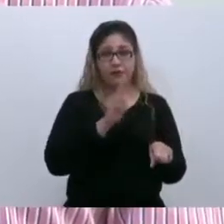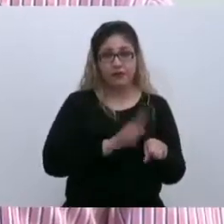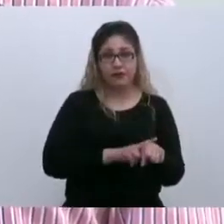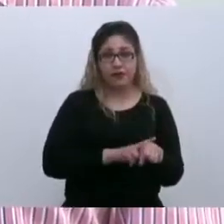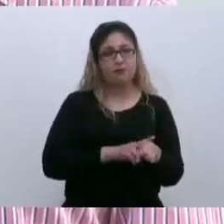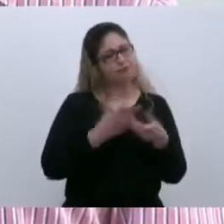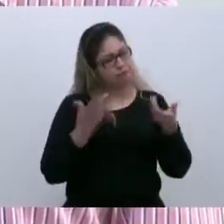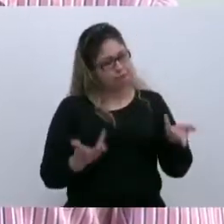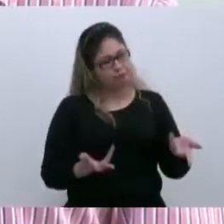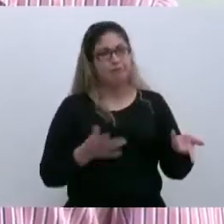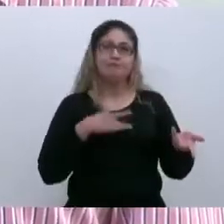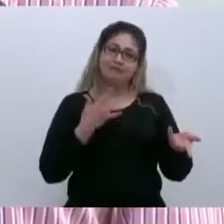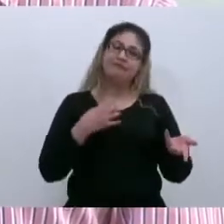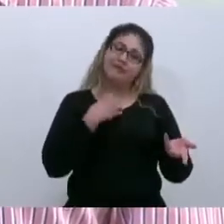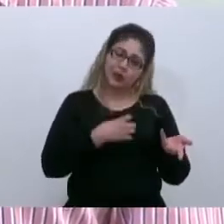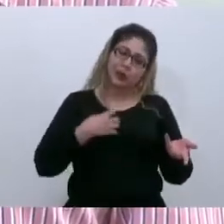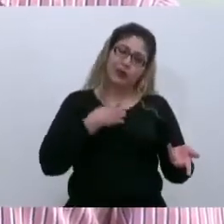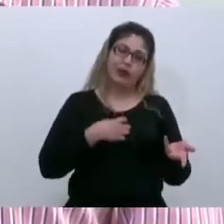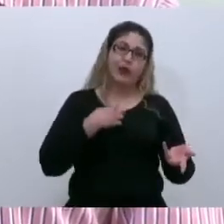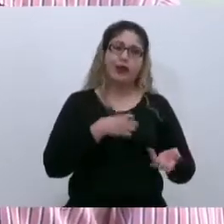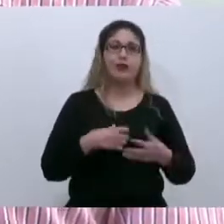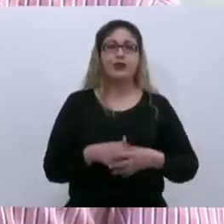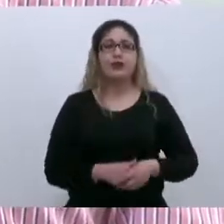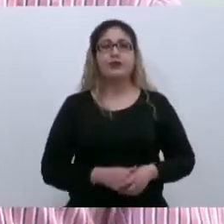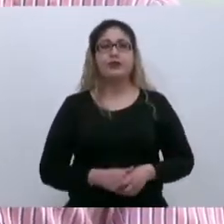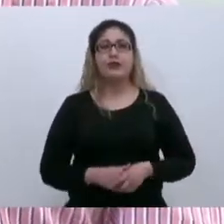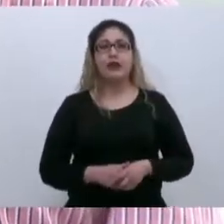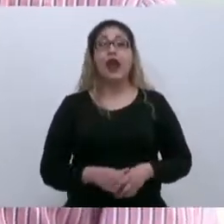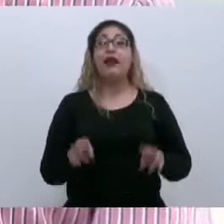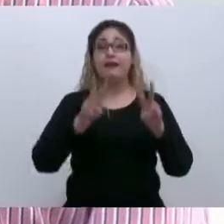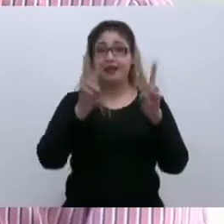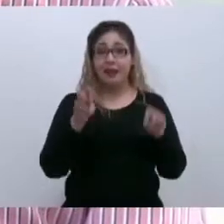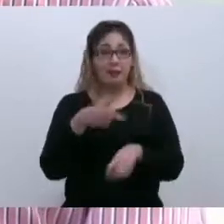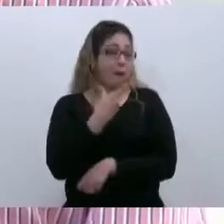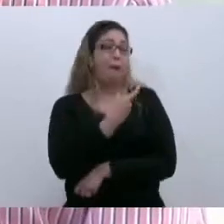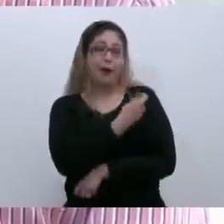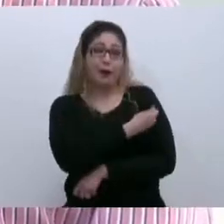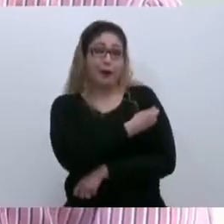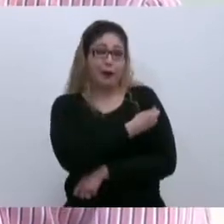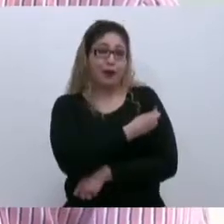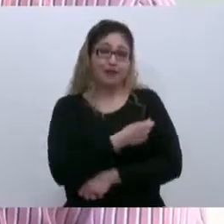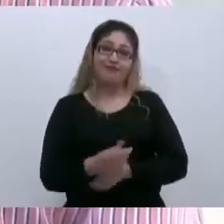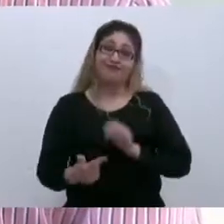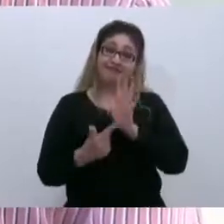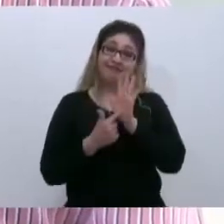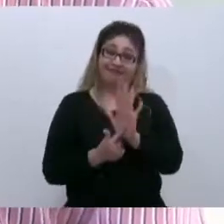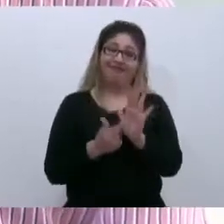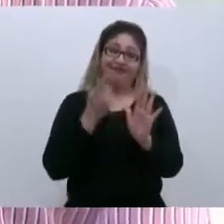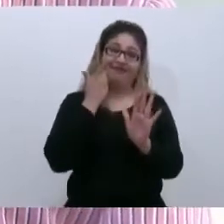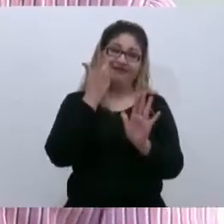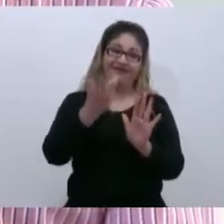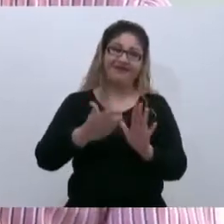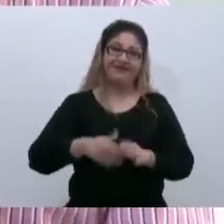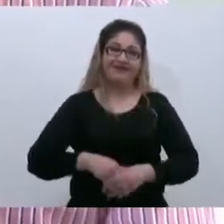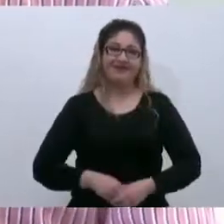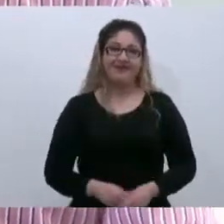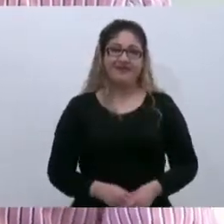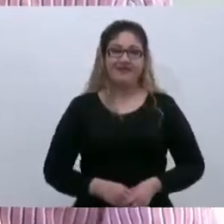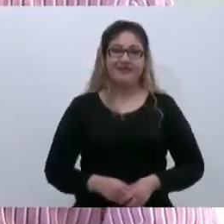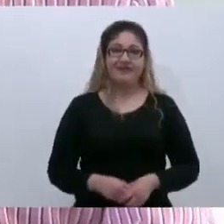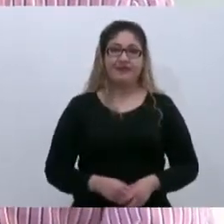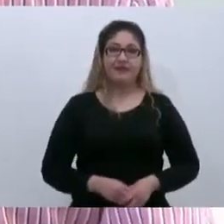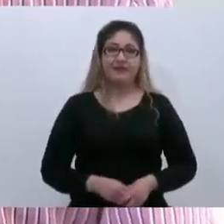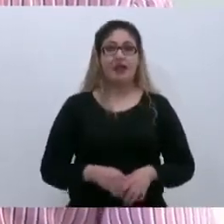mucho gusto, y lo que tiene que ver con las vacunas. Pero también, aunque